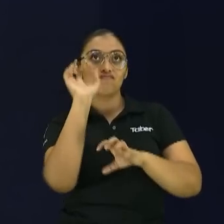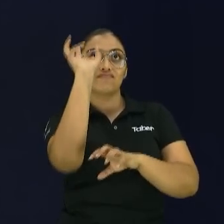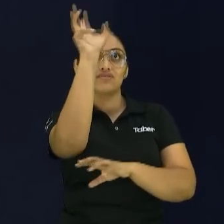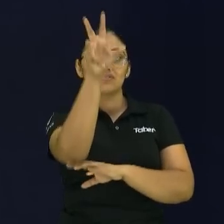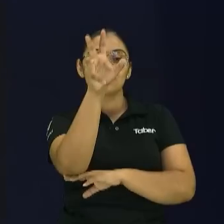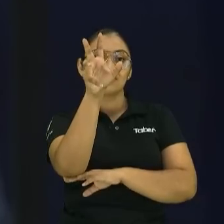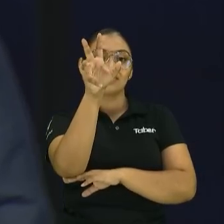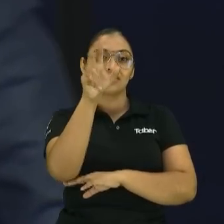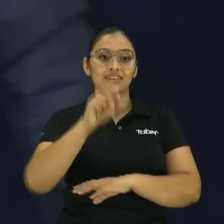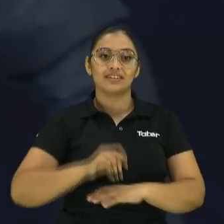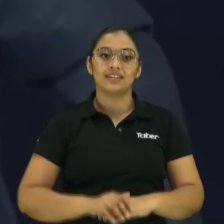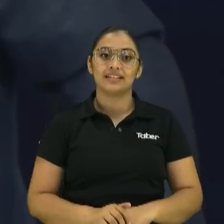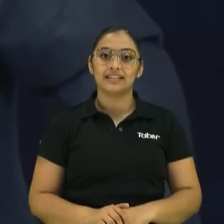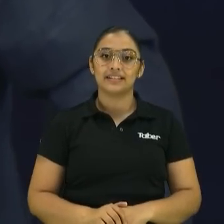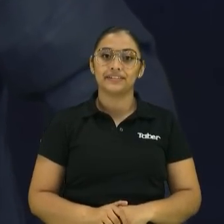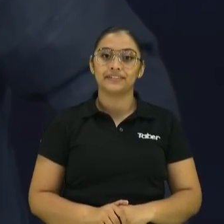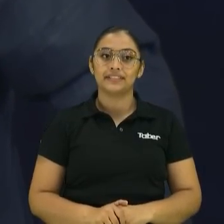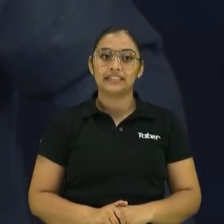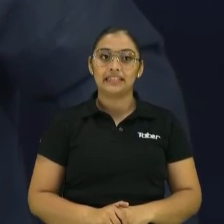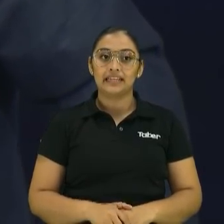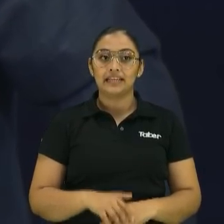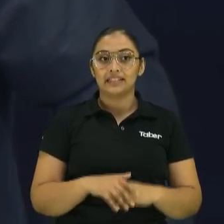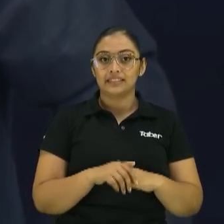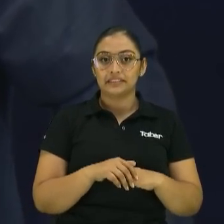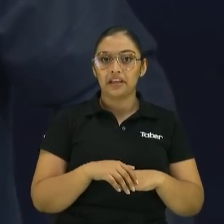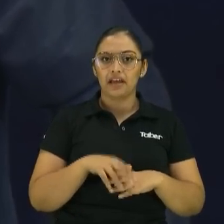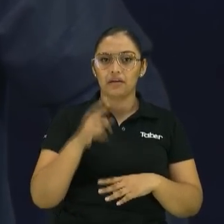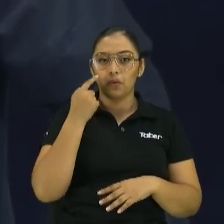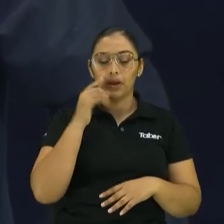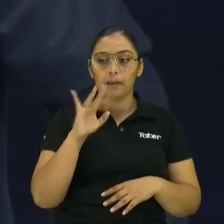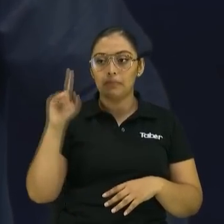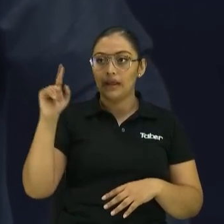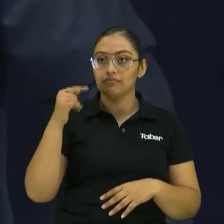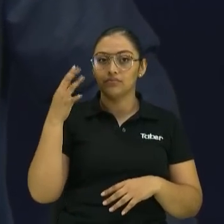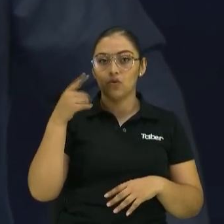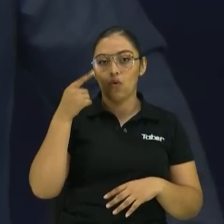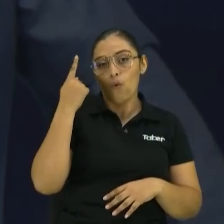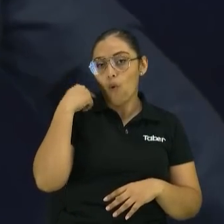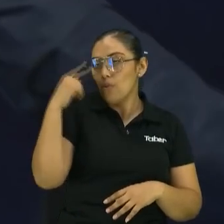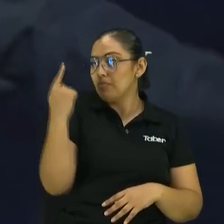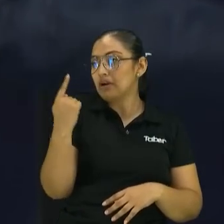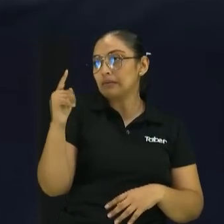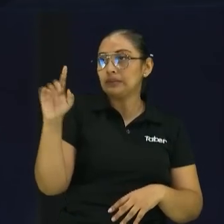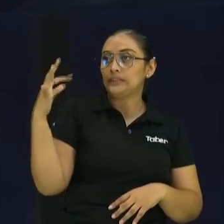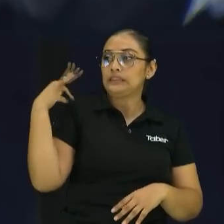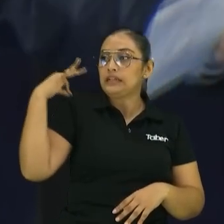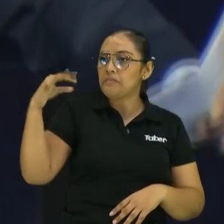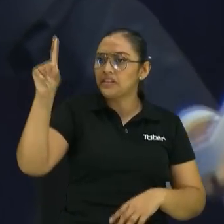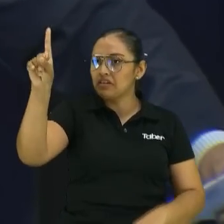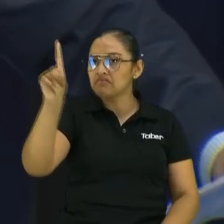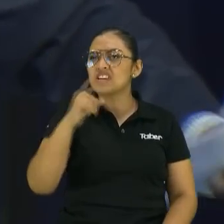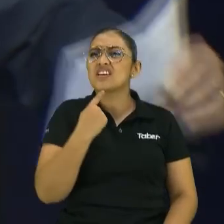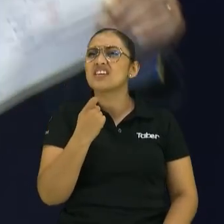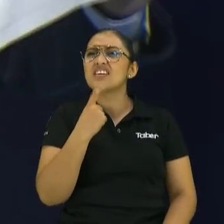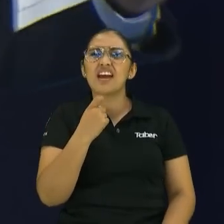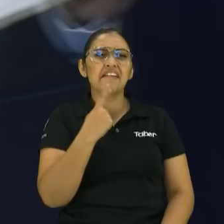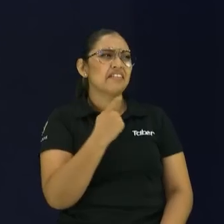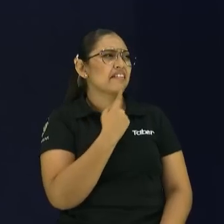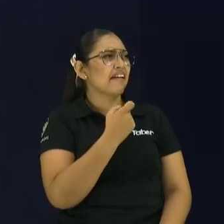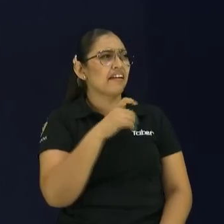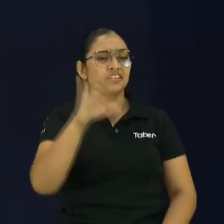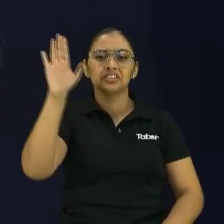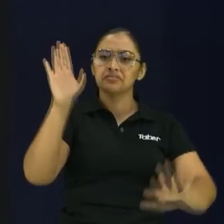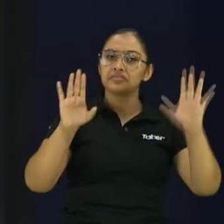y el tipo lo paran a tres cuartos de la cancha de básquetbol y le dicen Quién quiere fulano y